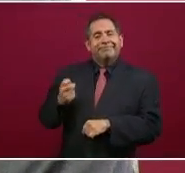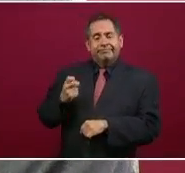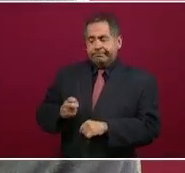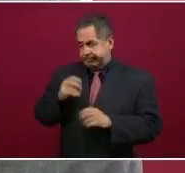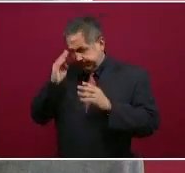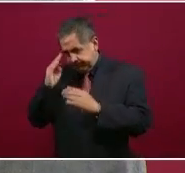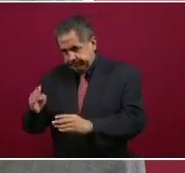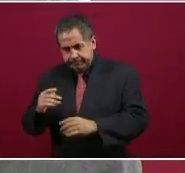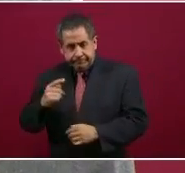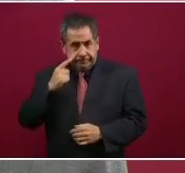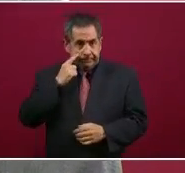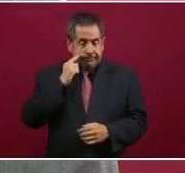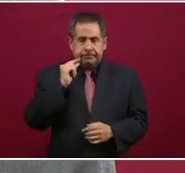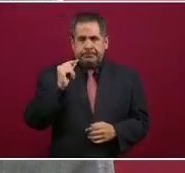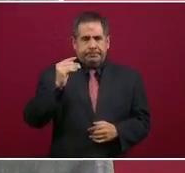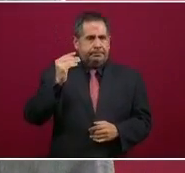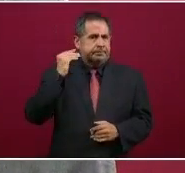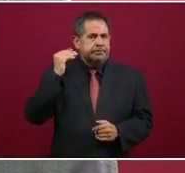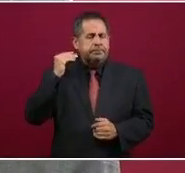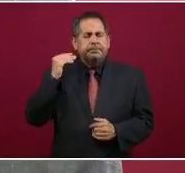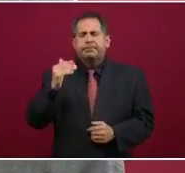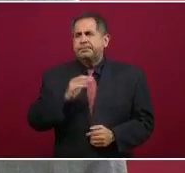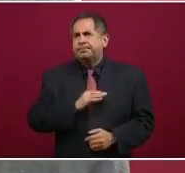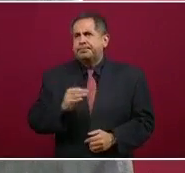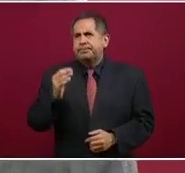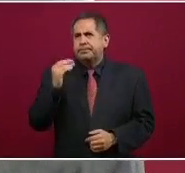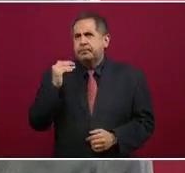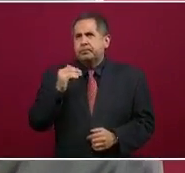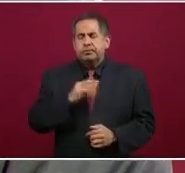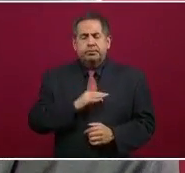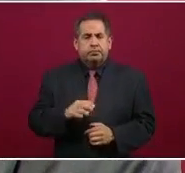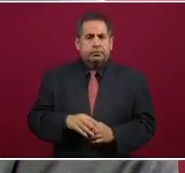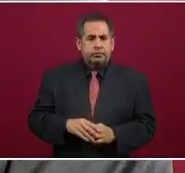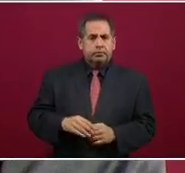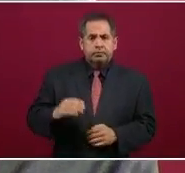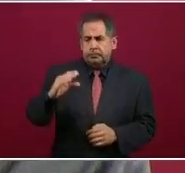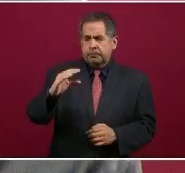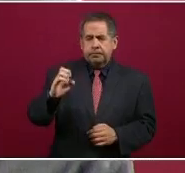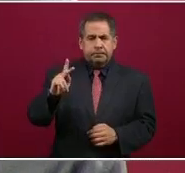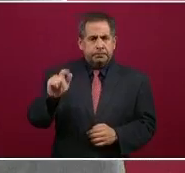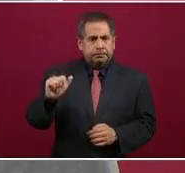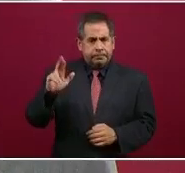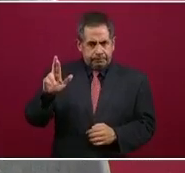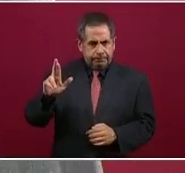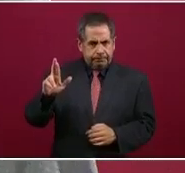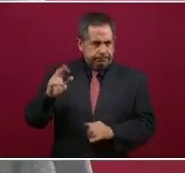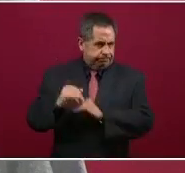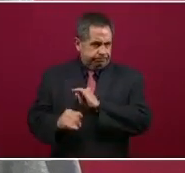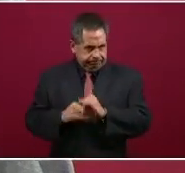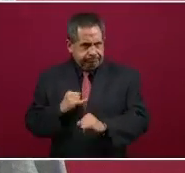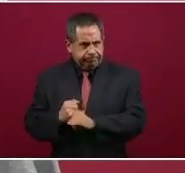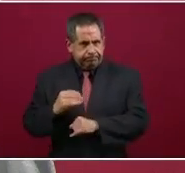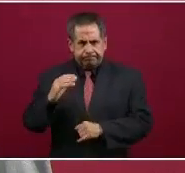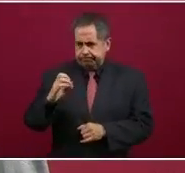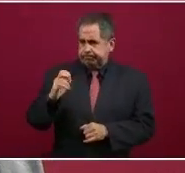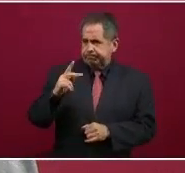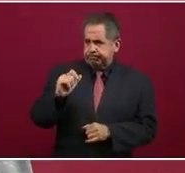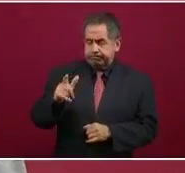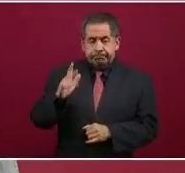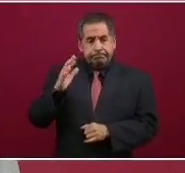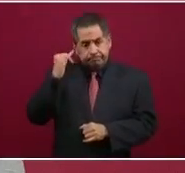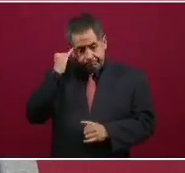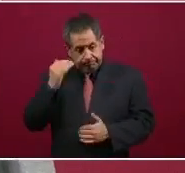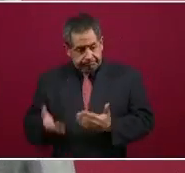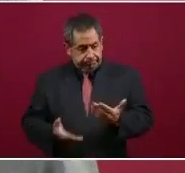Hace muy poco, incluso, la CEPAL ya presentó